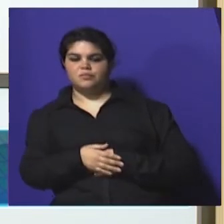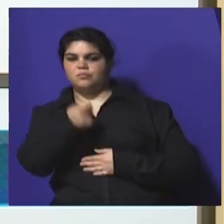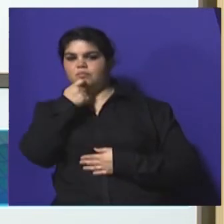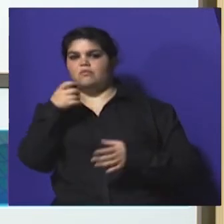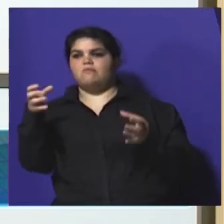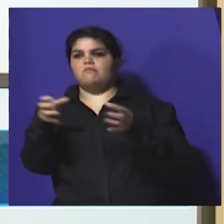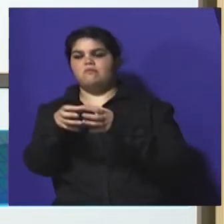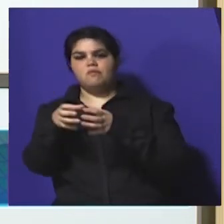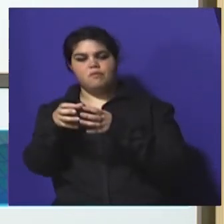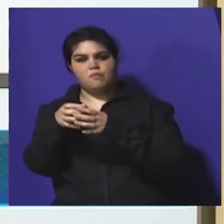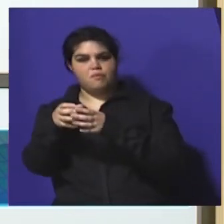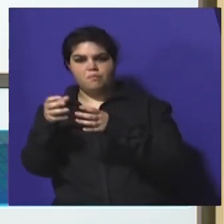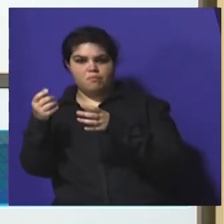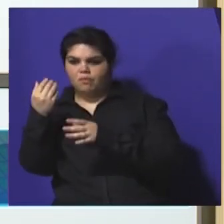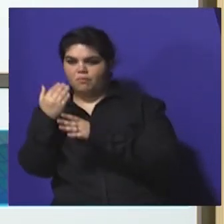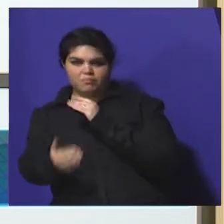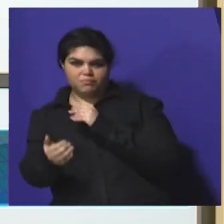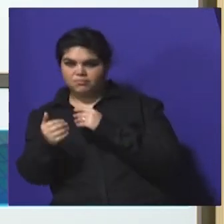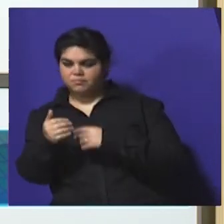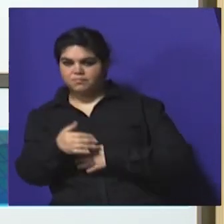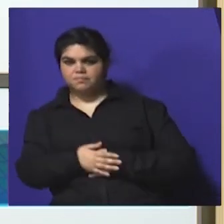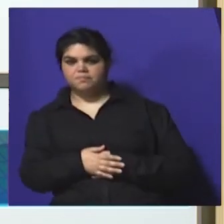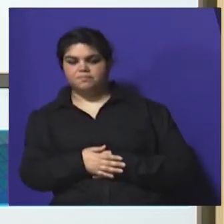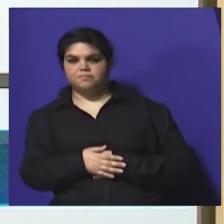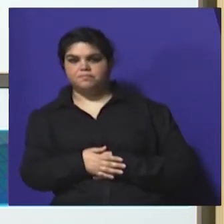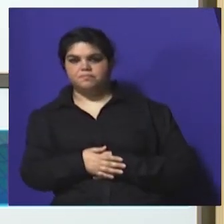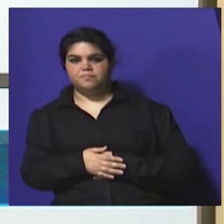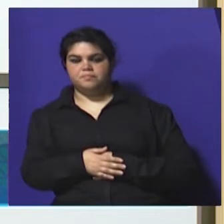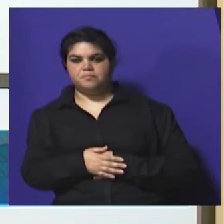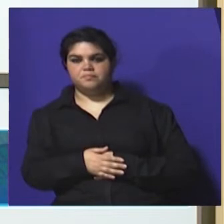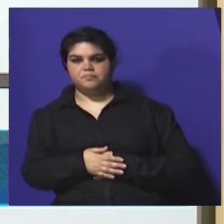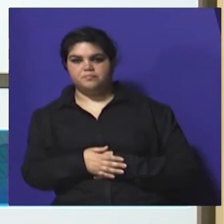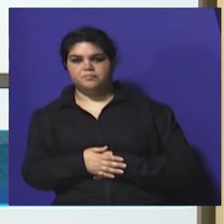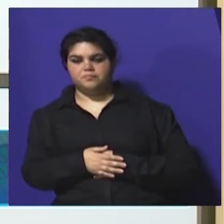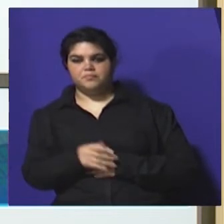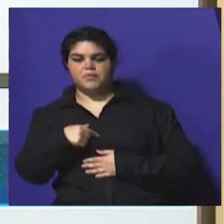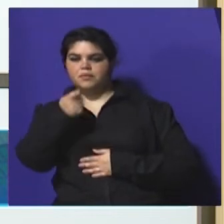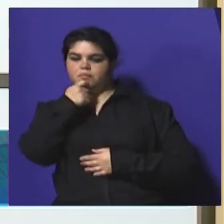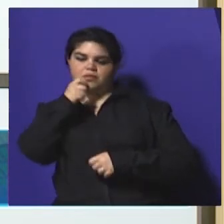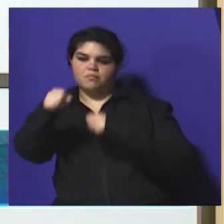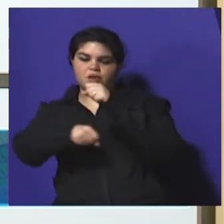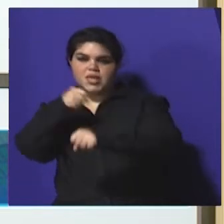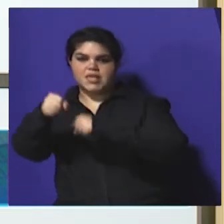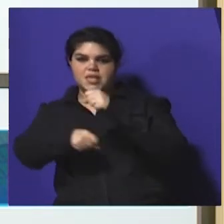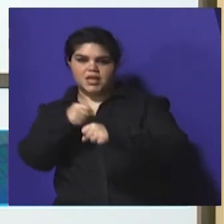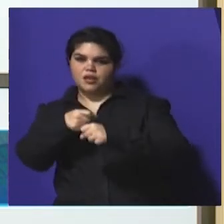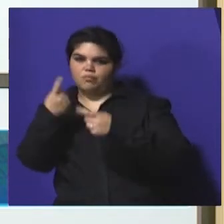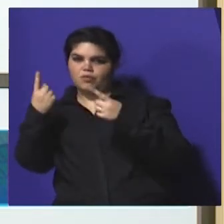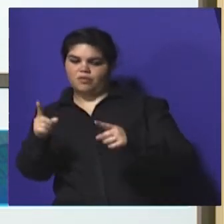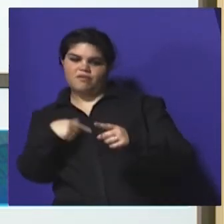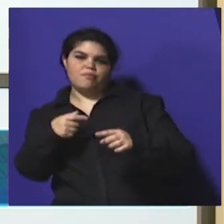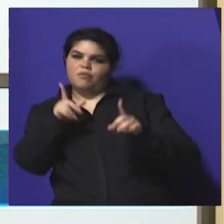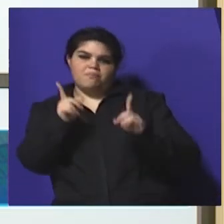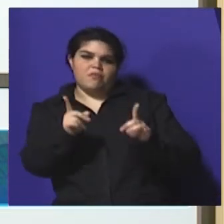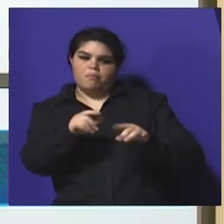hablaba lo concreto de perder un grupo lo que se llama en el ciclismo la succión bueno en el agua es exactamente lo